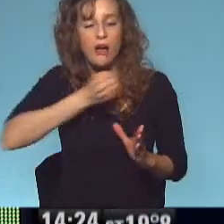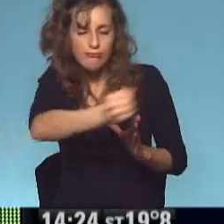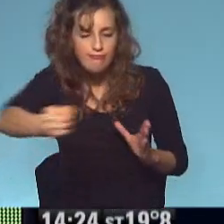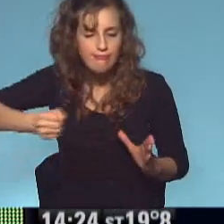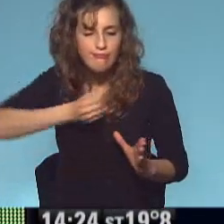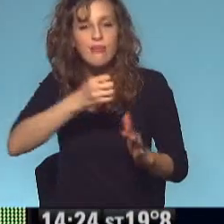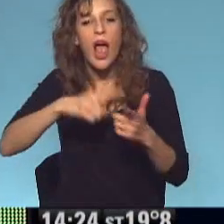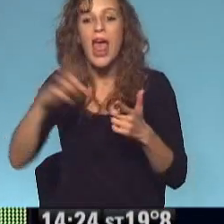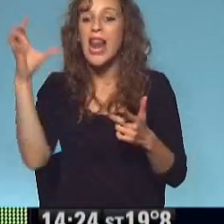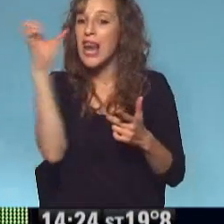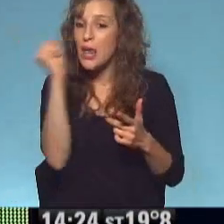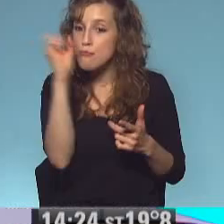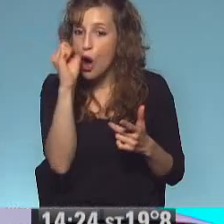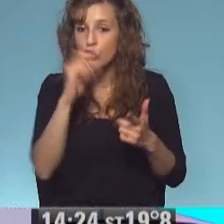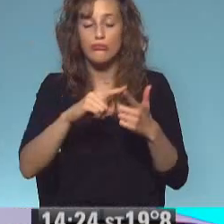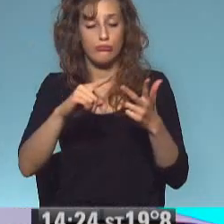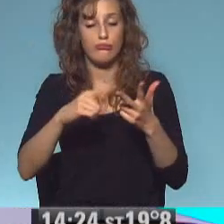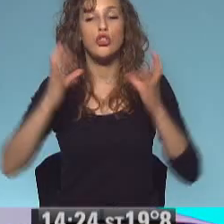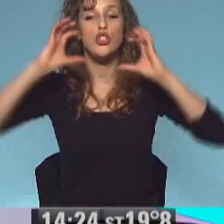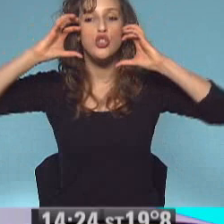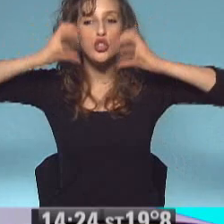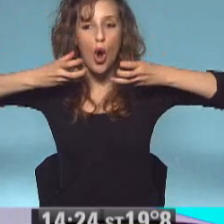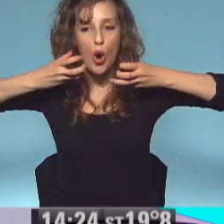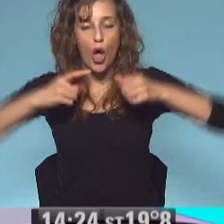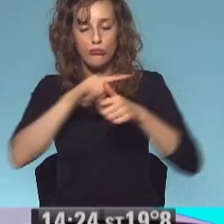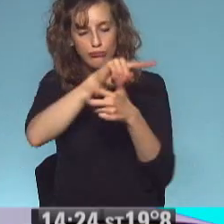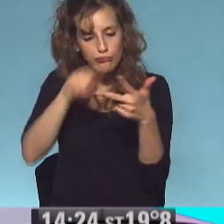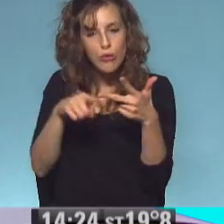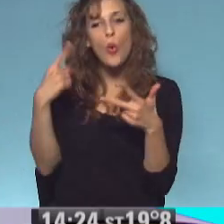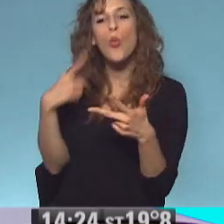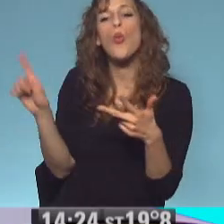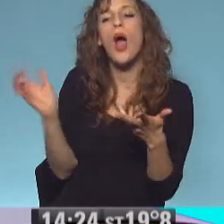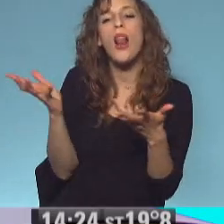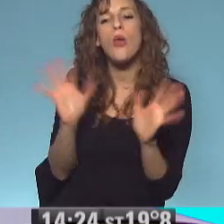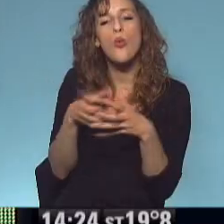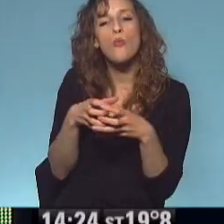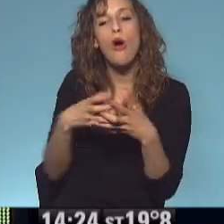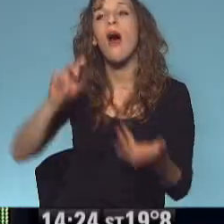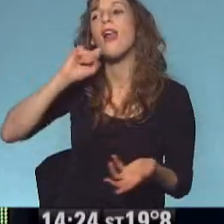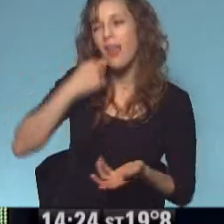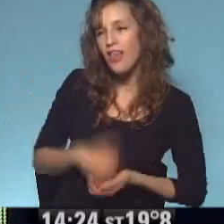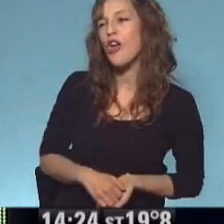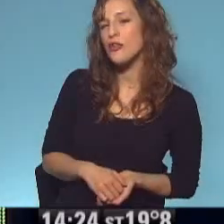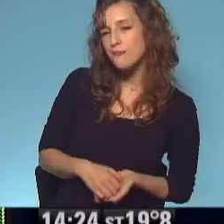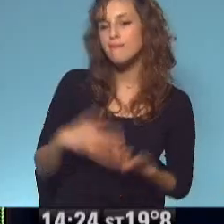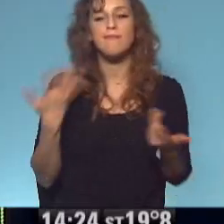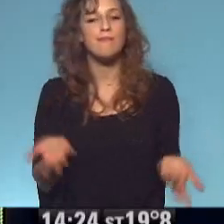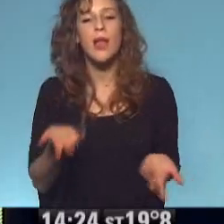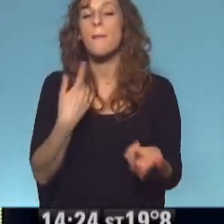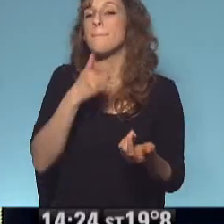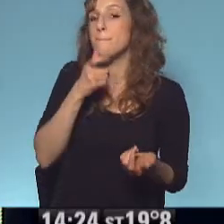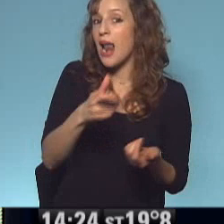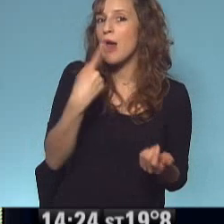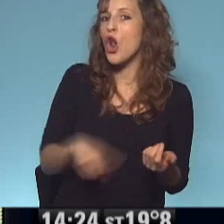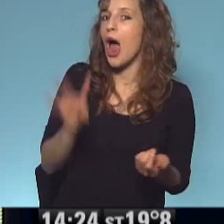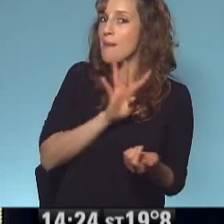les digo choclo. Rico. Puede ser, palabras ricas si te gustan. Palabras amarillas.